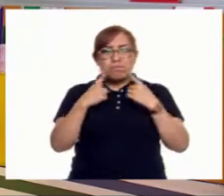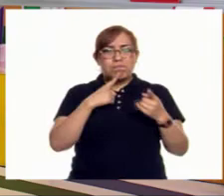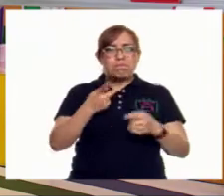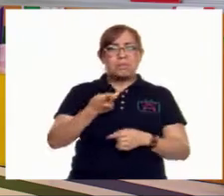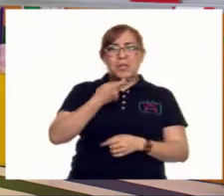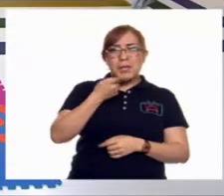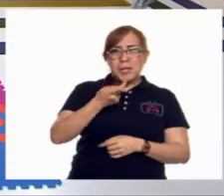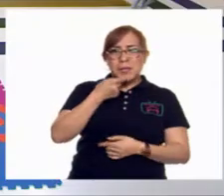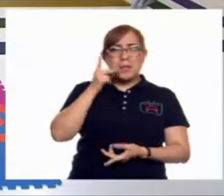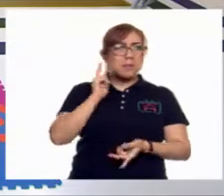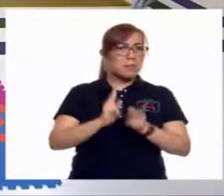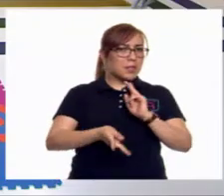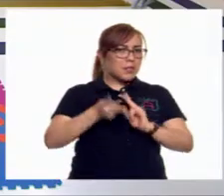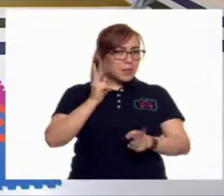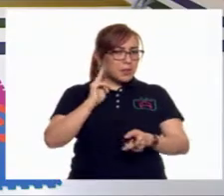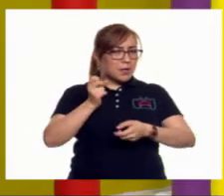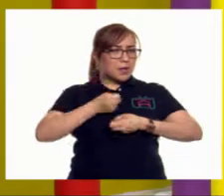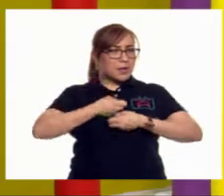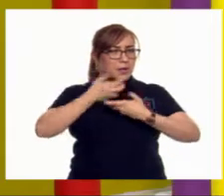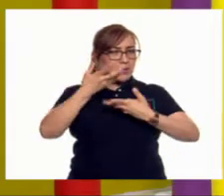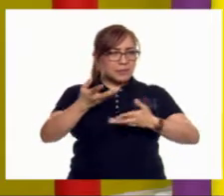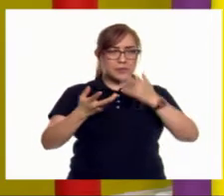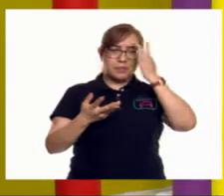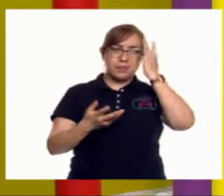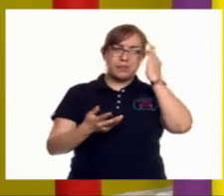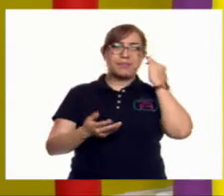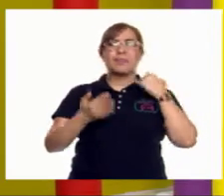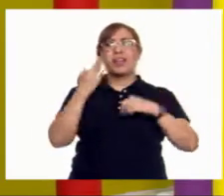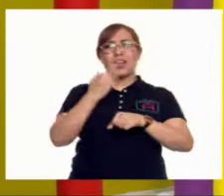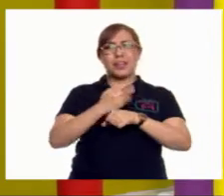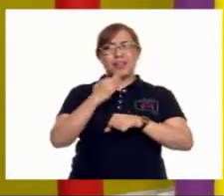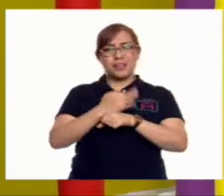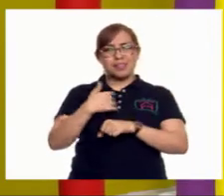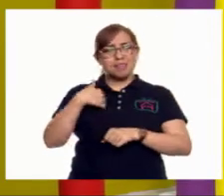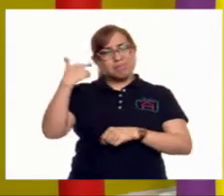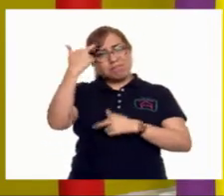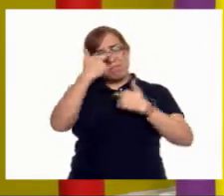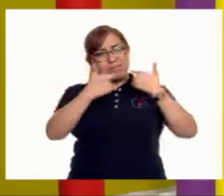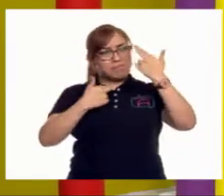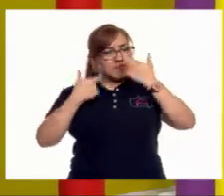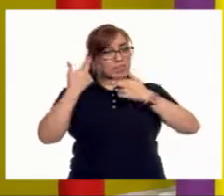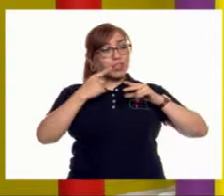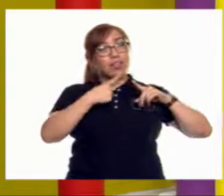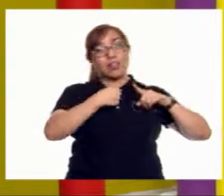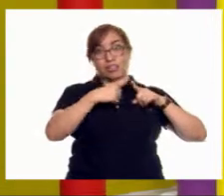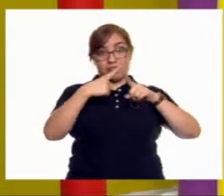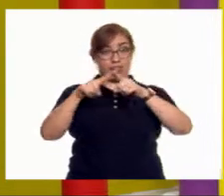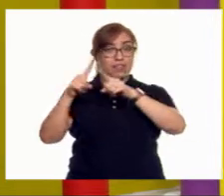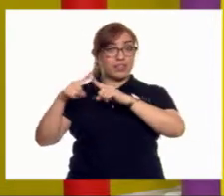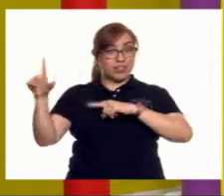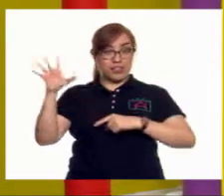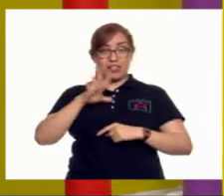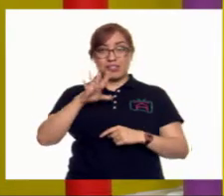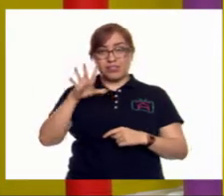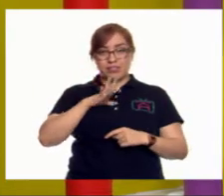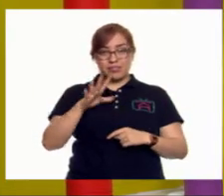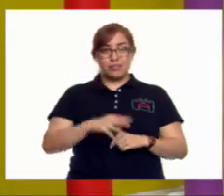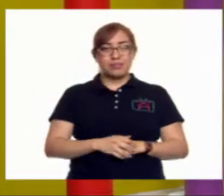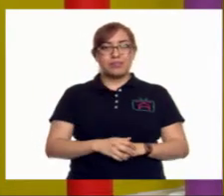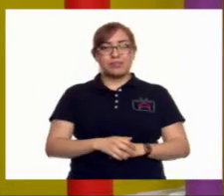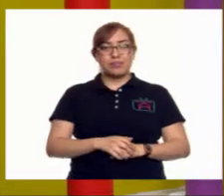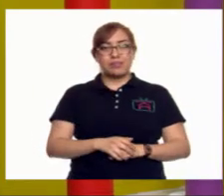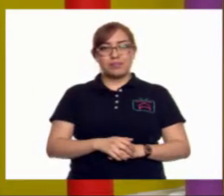Pues ahora que lo analizo, cada una de ellas es muy diferente. Es decir, no nos podemos